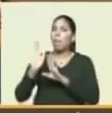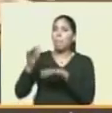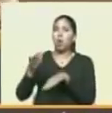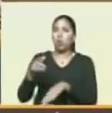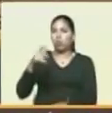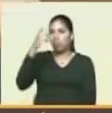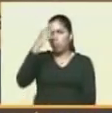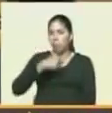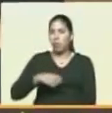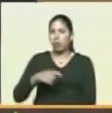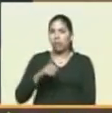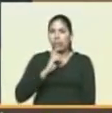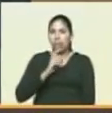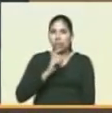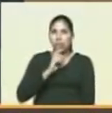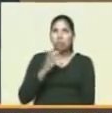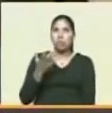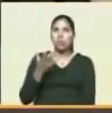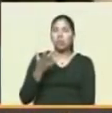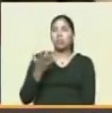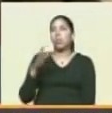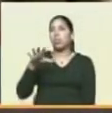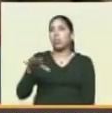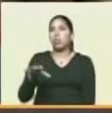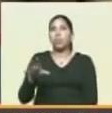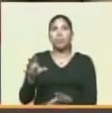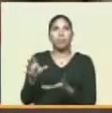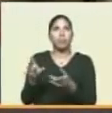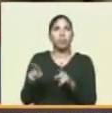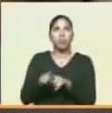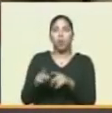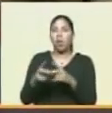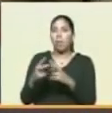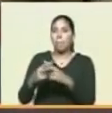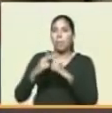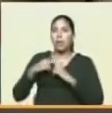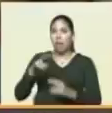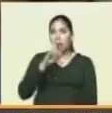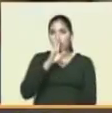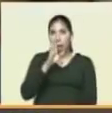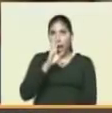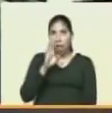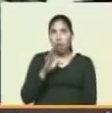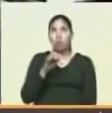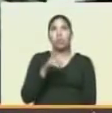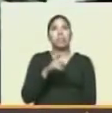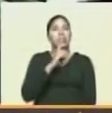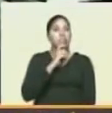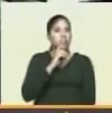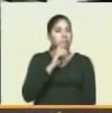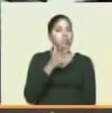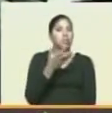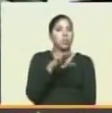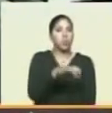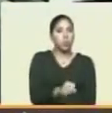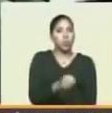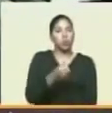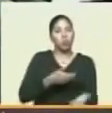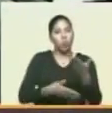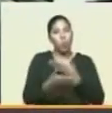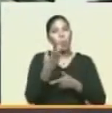le dificulte el acceso al crédito, que se le dificulte el acceso al insumo, que se le dificulte el acceso a la